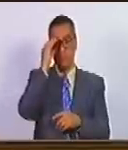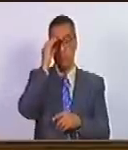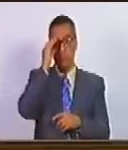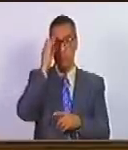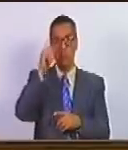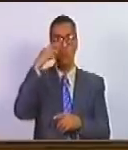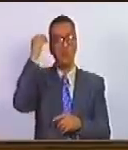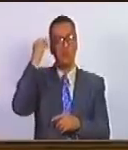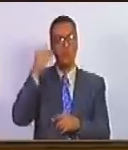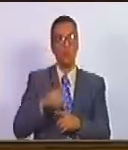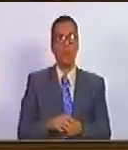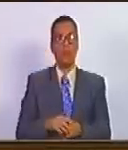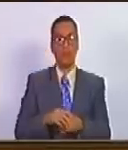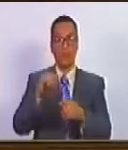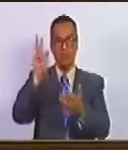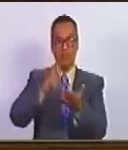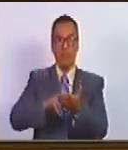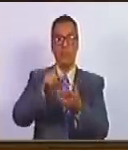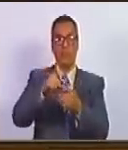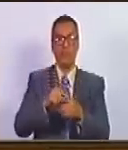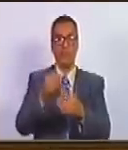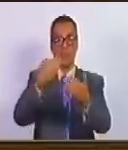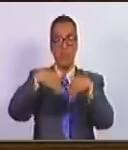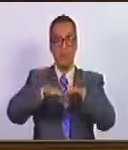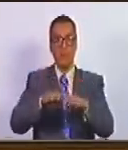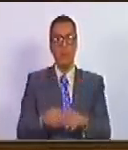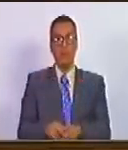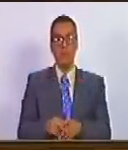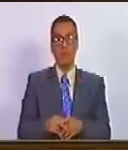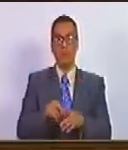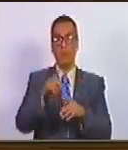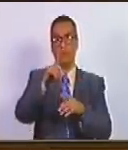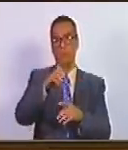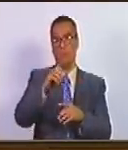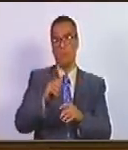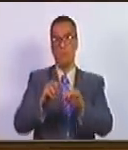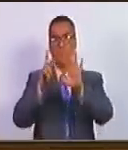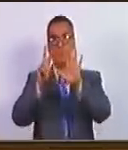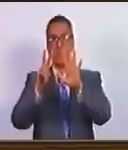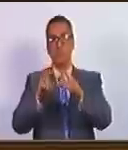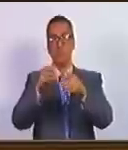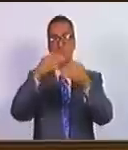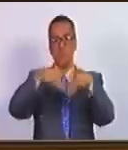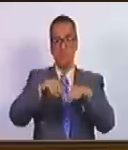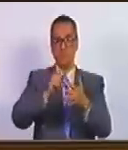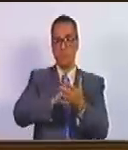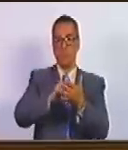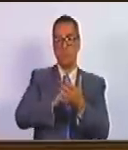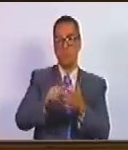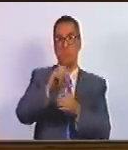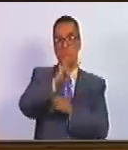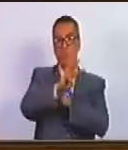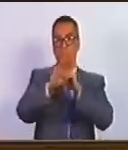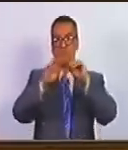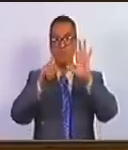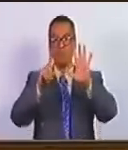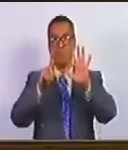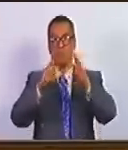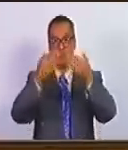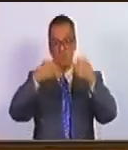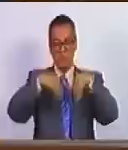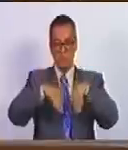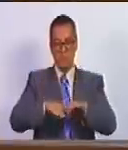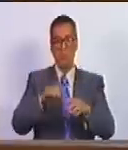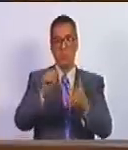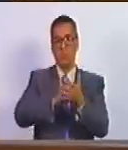consideración. Aprobado. Siguiente. Centésimo séptimo. Se propone modificar el artículo 46, que pasa a